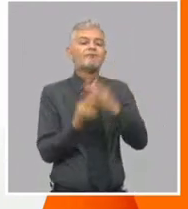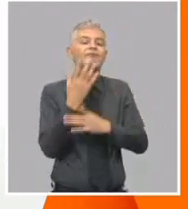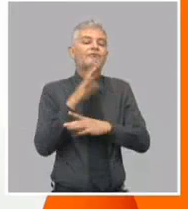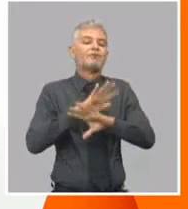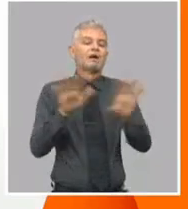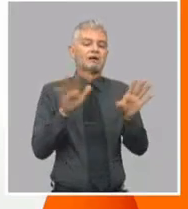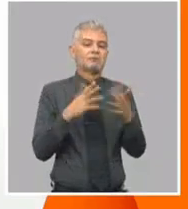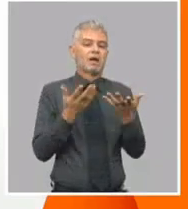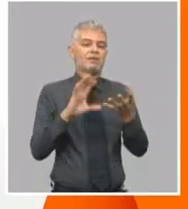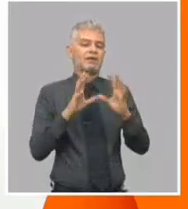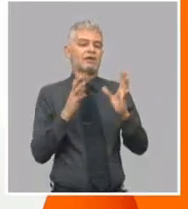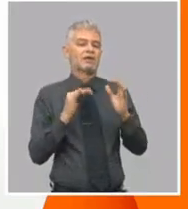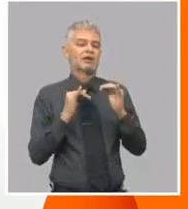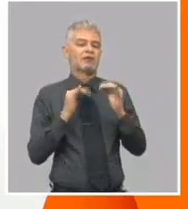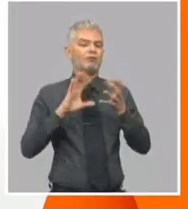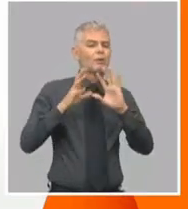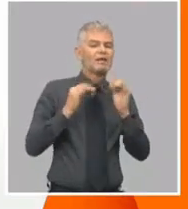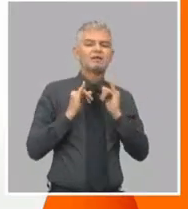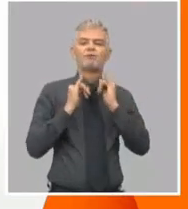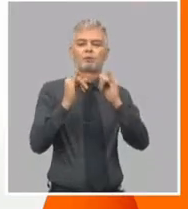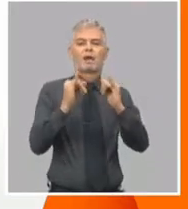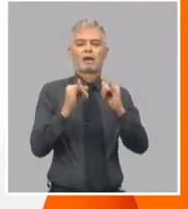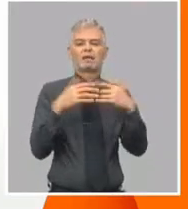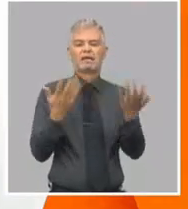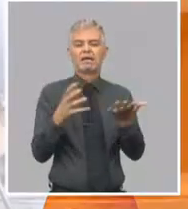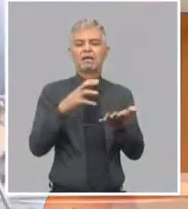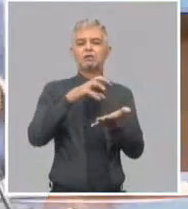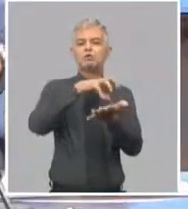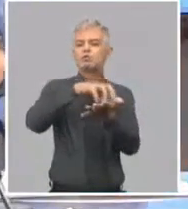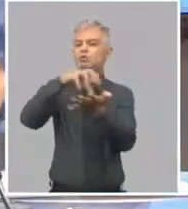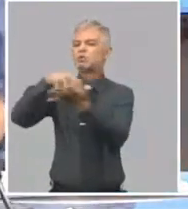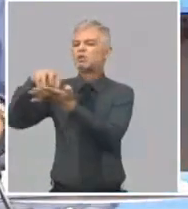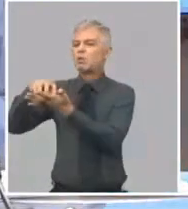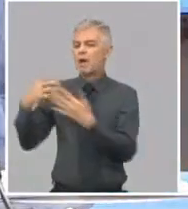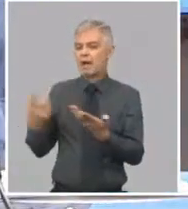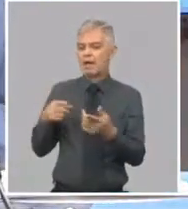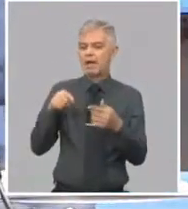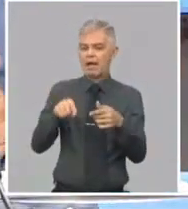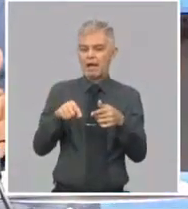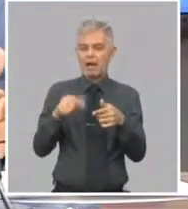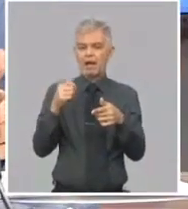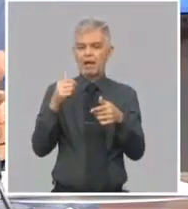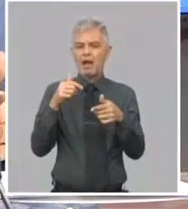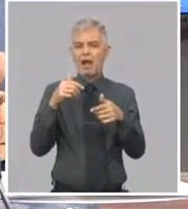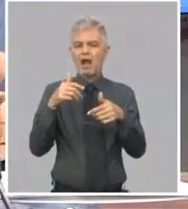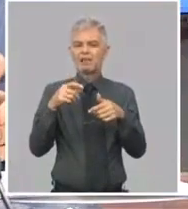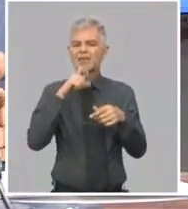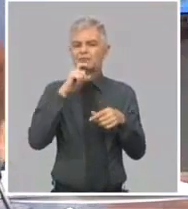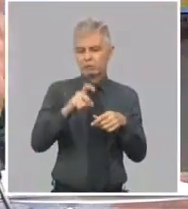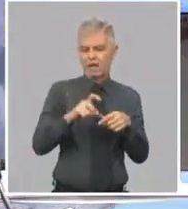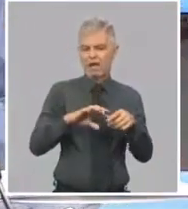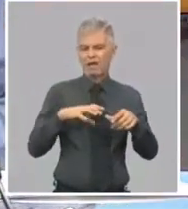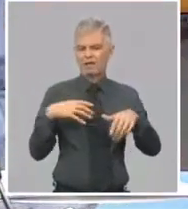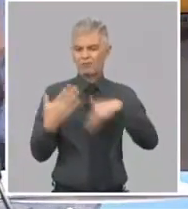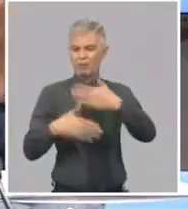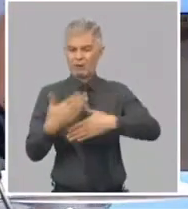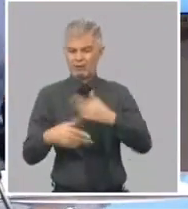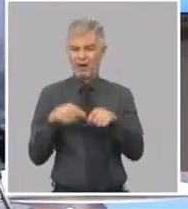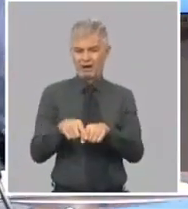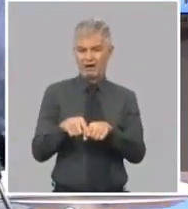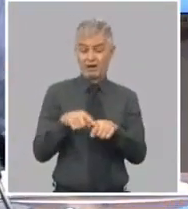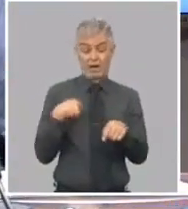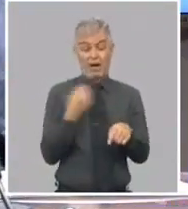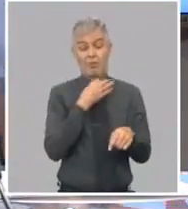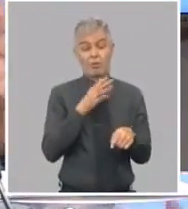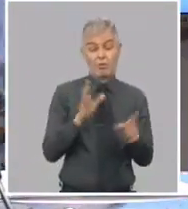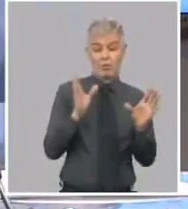conocer en tiempo real a qué en qué lugares se producen congestión es pues si nosotros tenemos limitaciones con la cantidad de omnium y lo que tenemos no lo